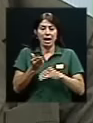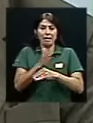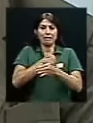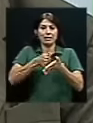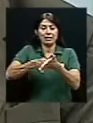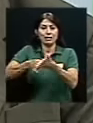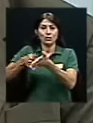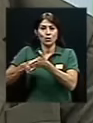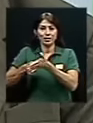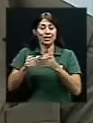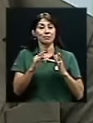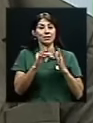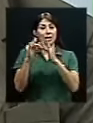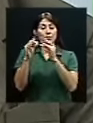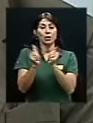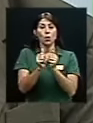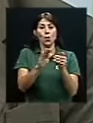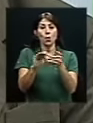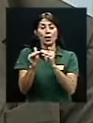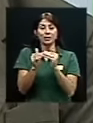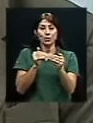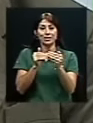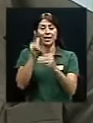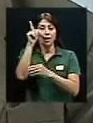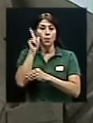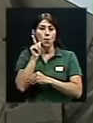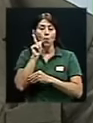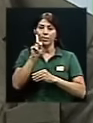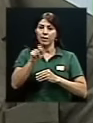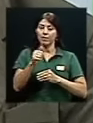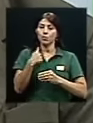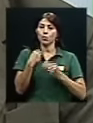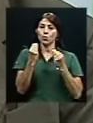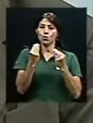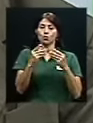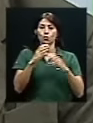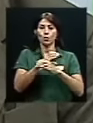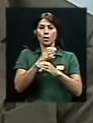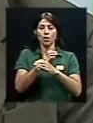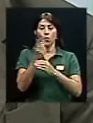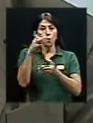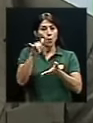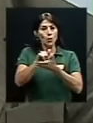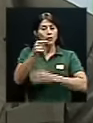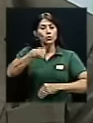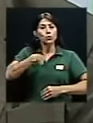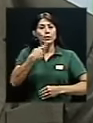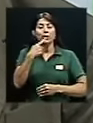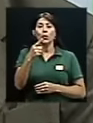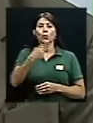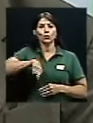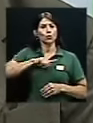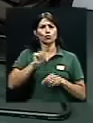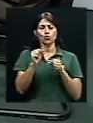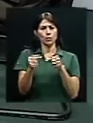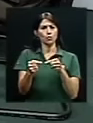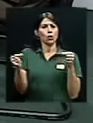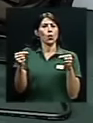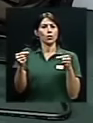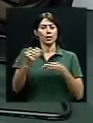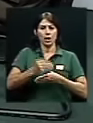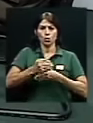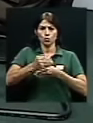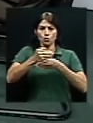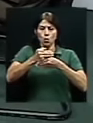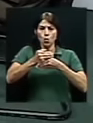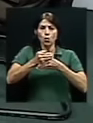Atlántico, y entonces hay que manejarlo con mucho cuidado. Por eso recalcamos que no estamos en contra de la ampliación de la carretera, pero